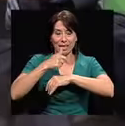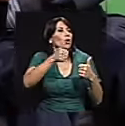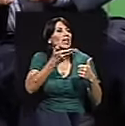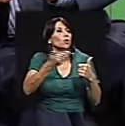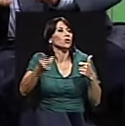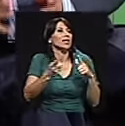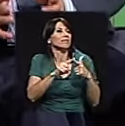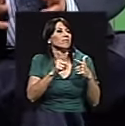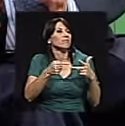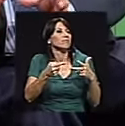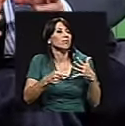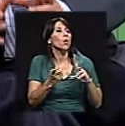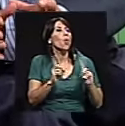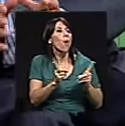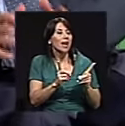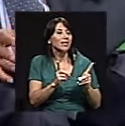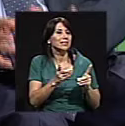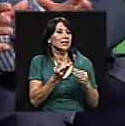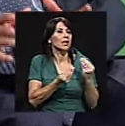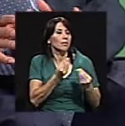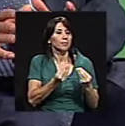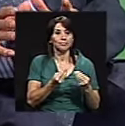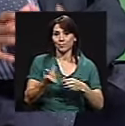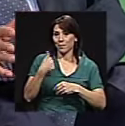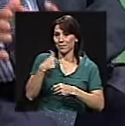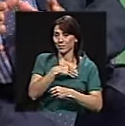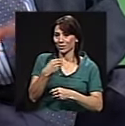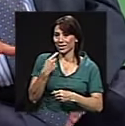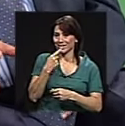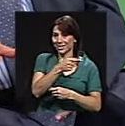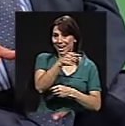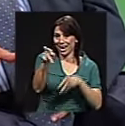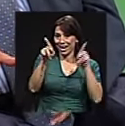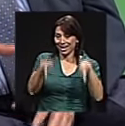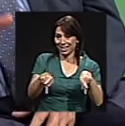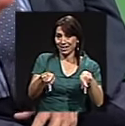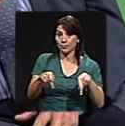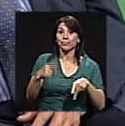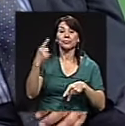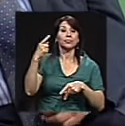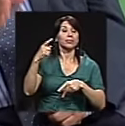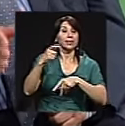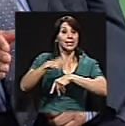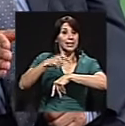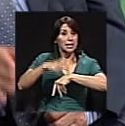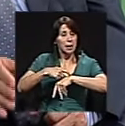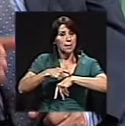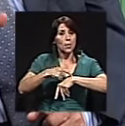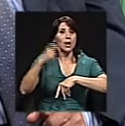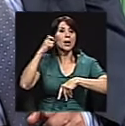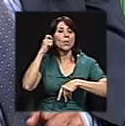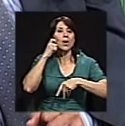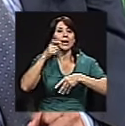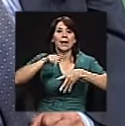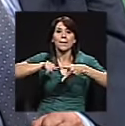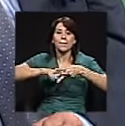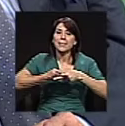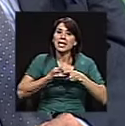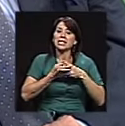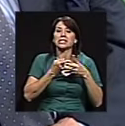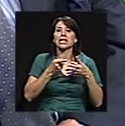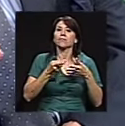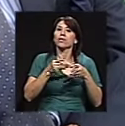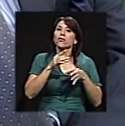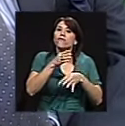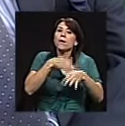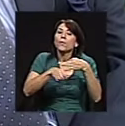menopausia. El periodo ideal para que la mujer empiece la terapia de reposición hormonal es entre los 40 y los 60 años, porque eso es